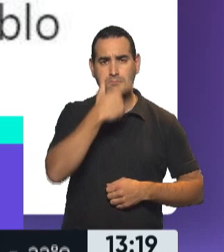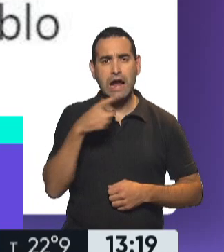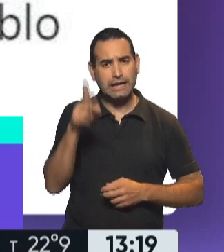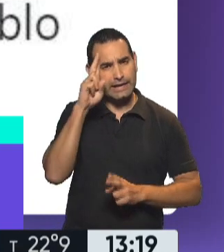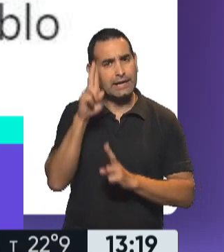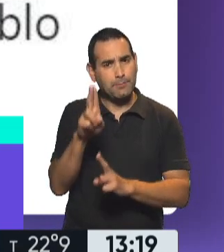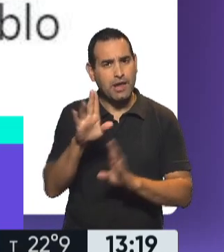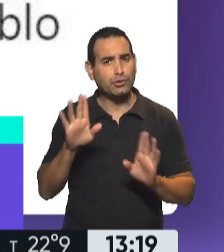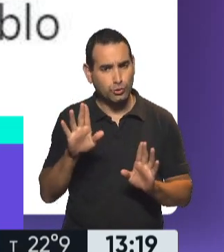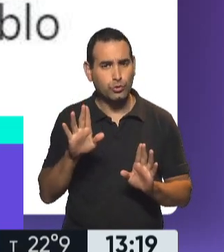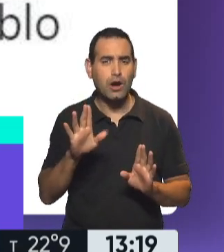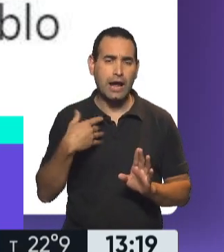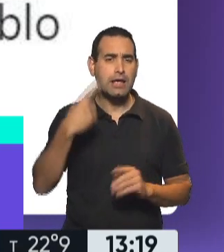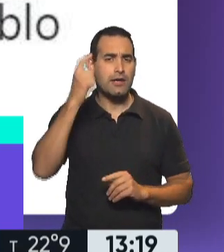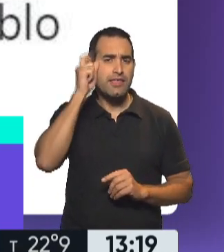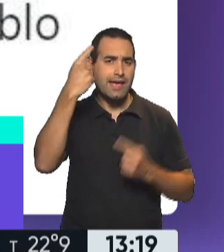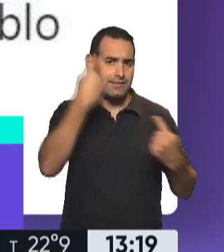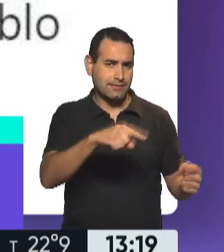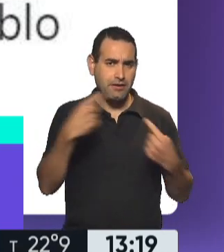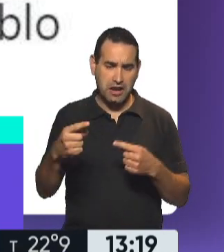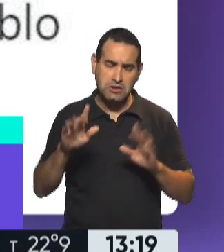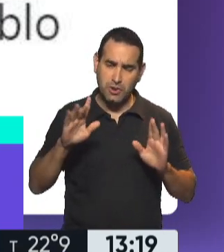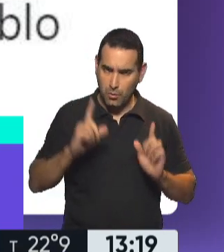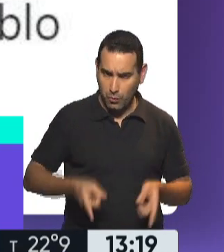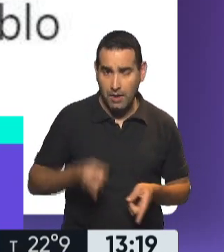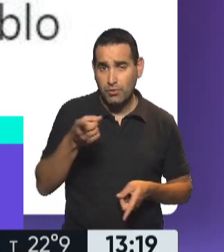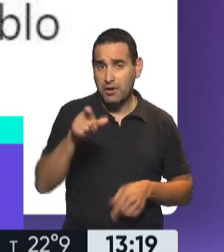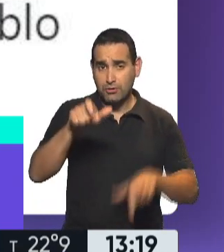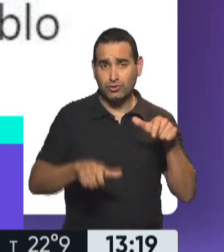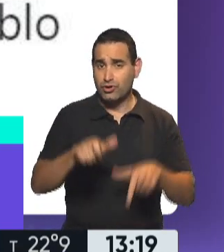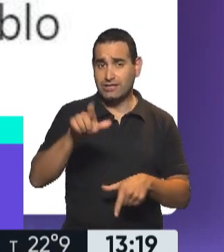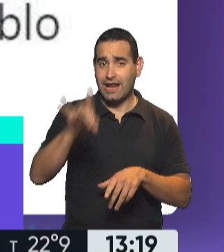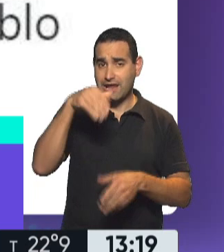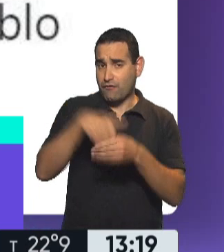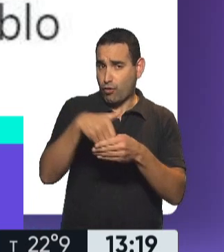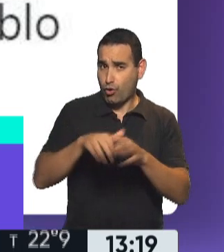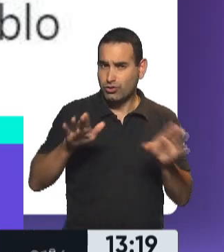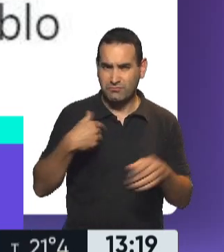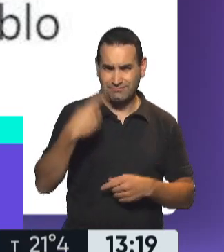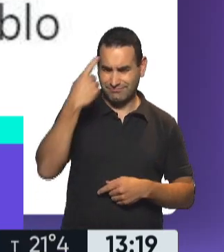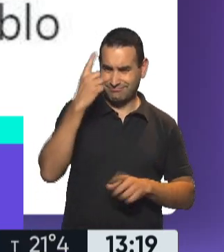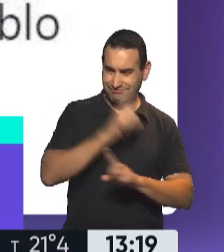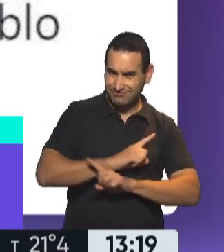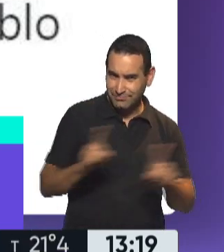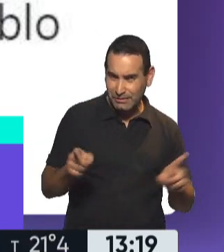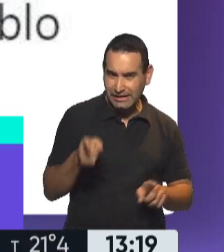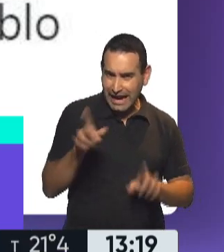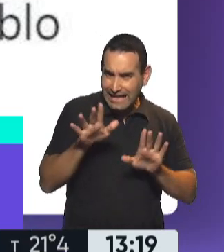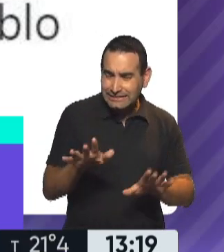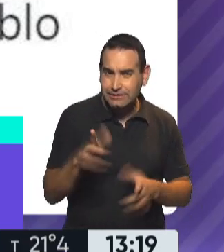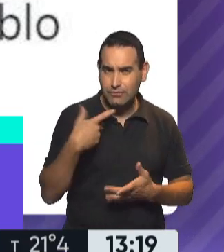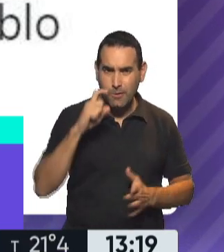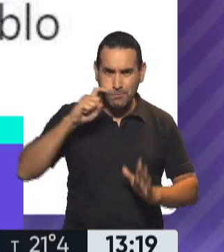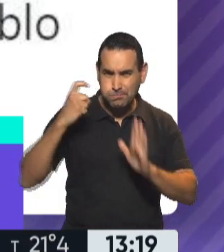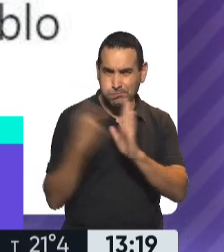Mauricio Macri por encima de las diferencias políticas porque fue elegido por el voto. No imaginamos que fuese capaz de cometer un